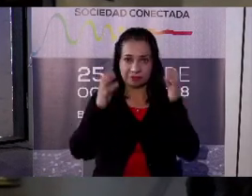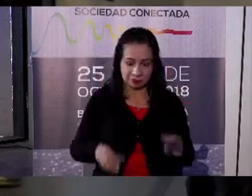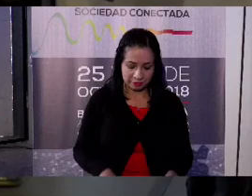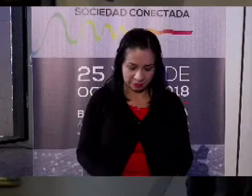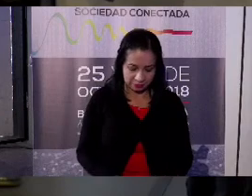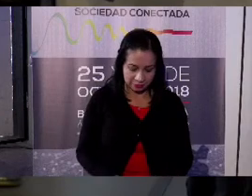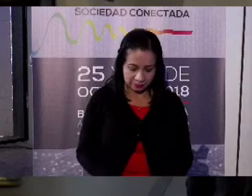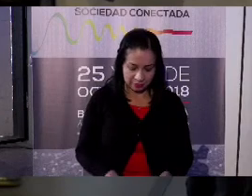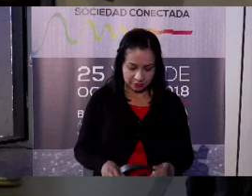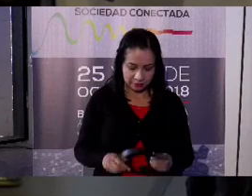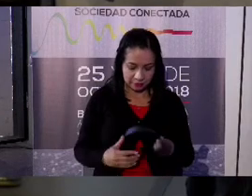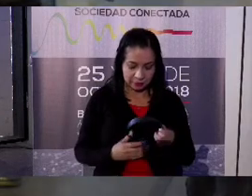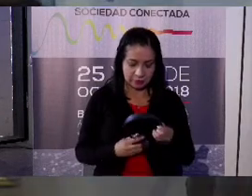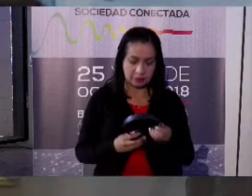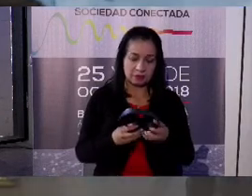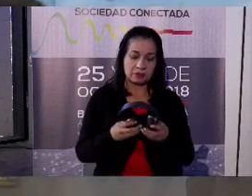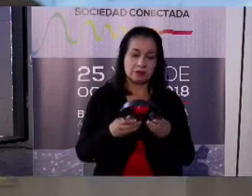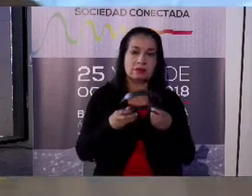para